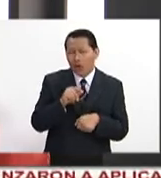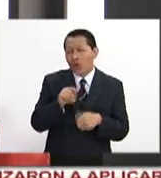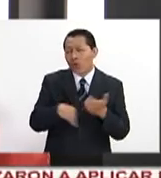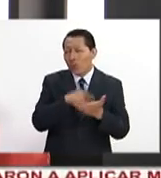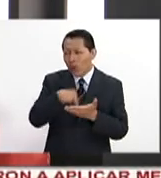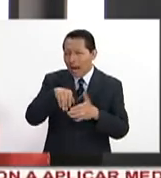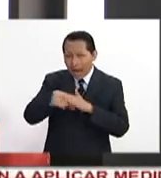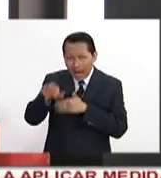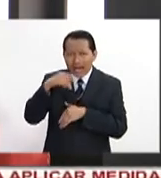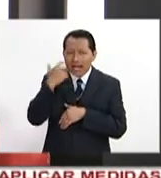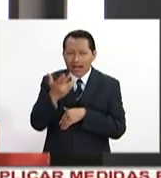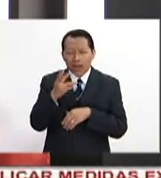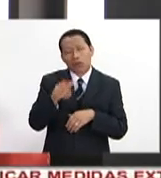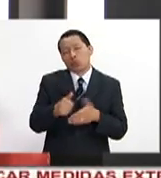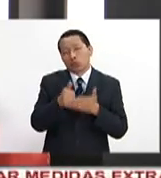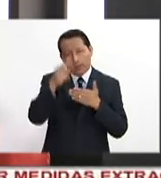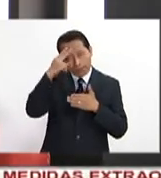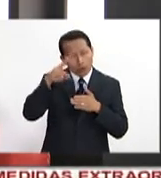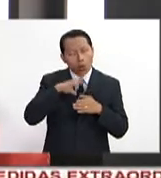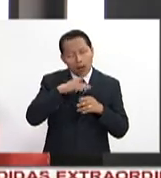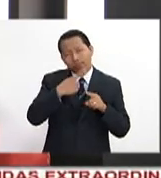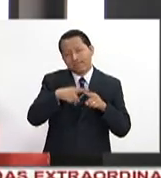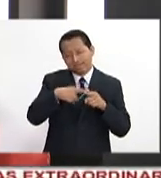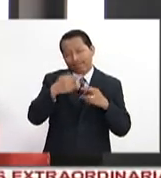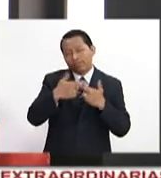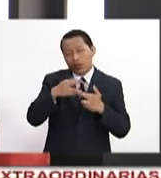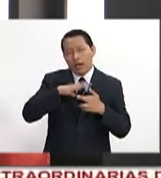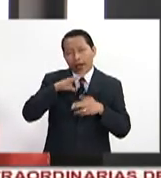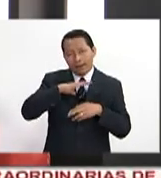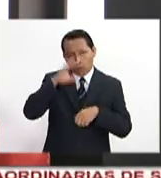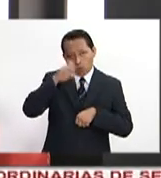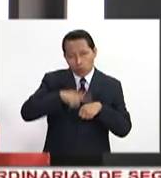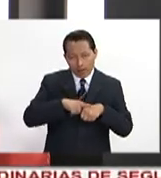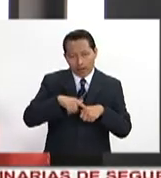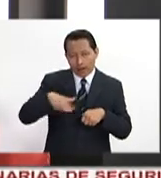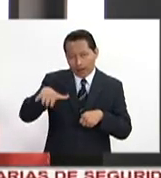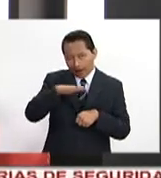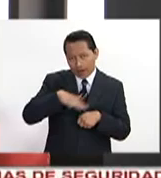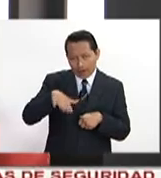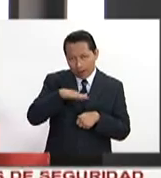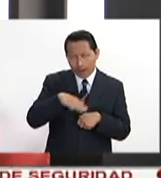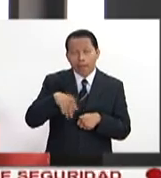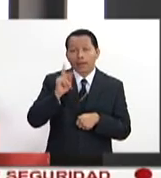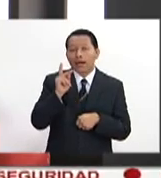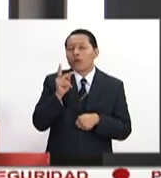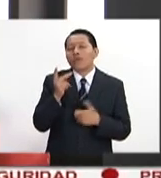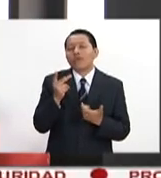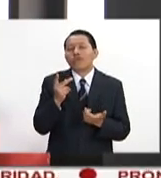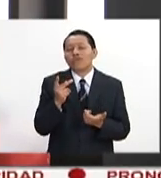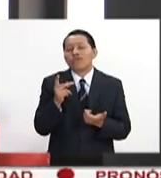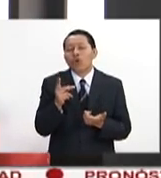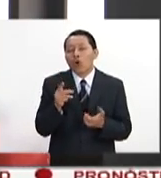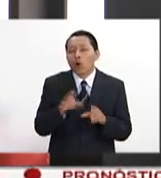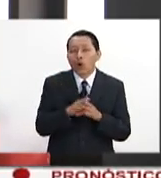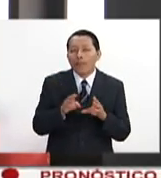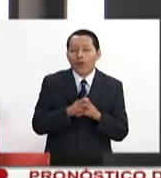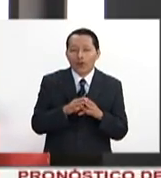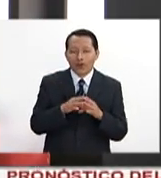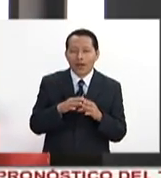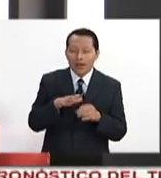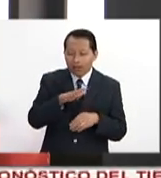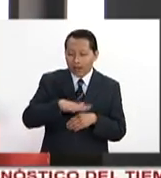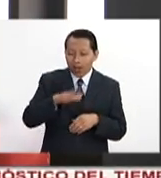espacios. Efectivamente, la Ciudad de México tiene muchos espacios culturales a nivel local, pero también no hay tantos espacios que se puedan generar en